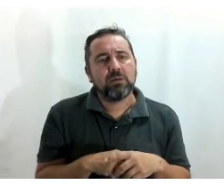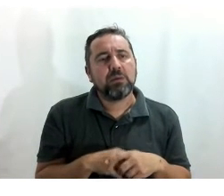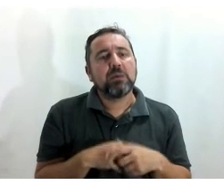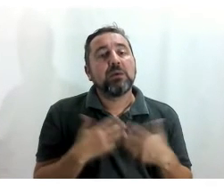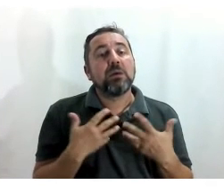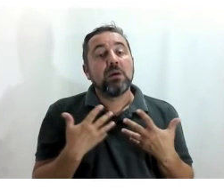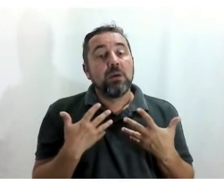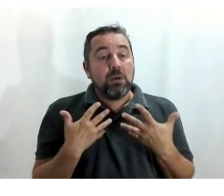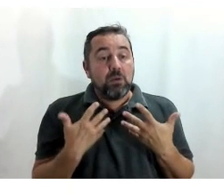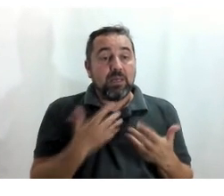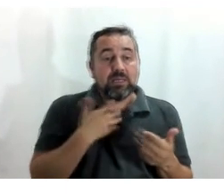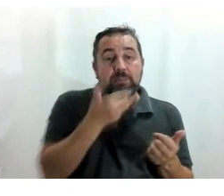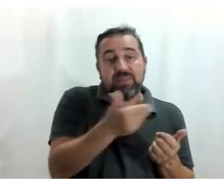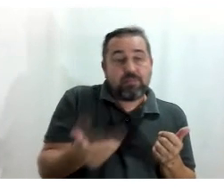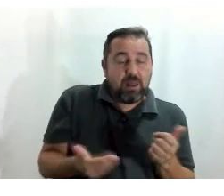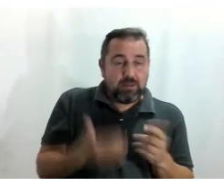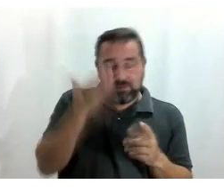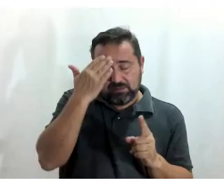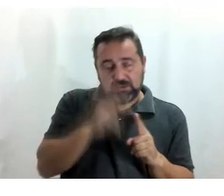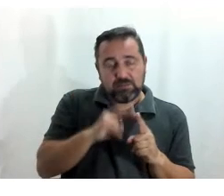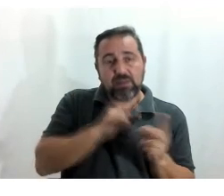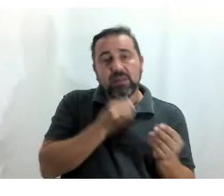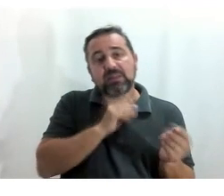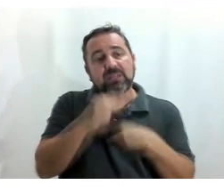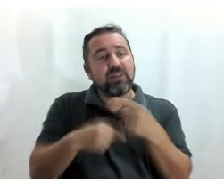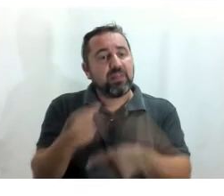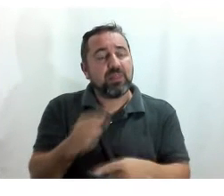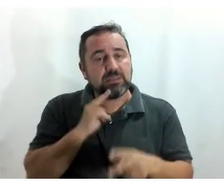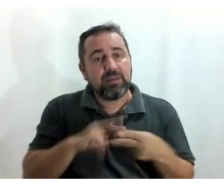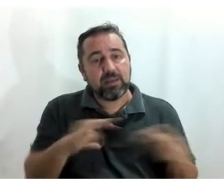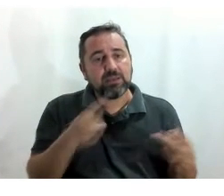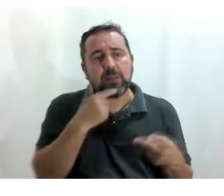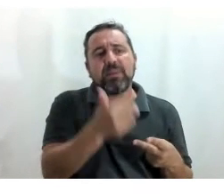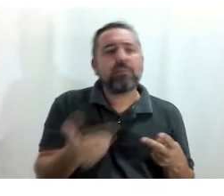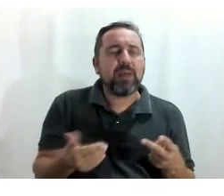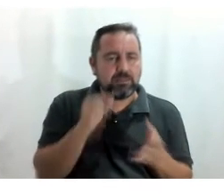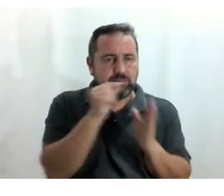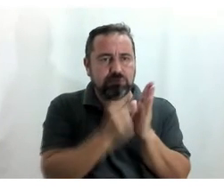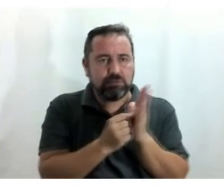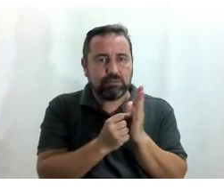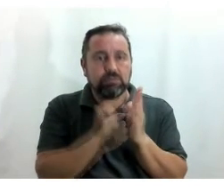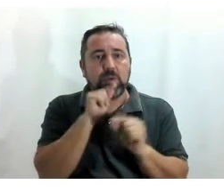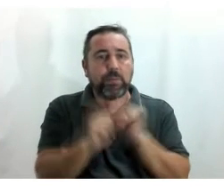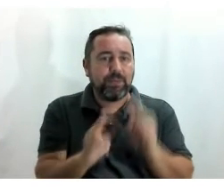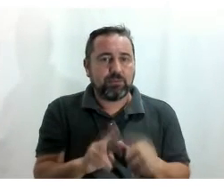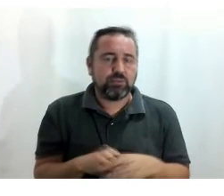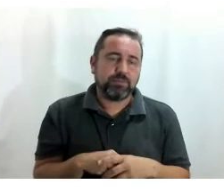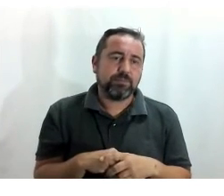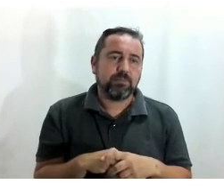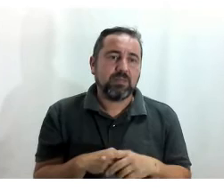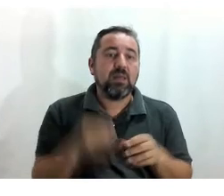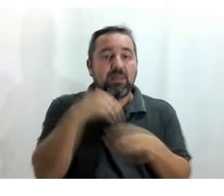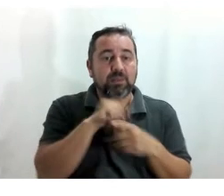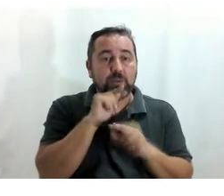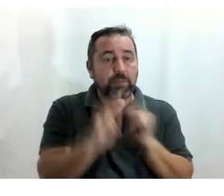¿Cuáles son los principales vectores que utilizamos para la transferencia de estos genes? Pues los principales vectores son los virus. Dentro de los virus, uno